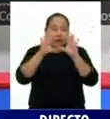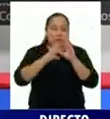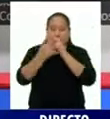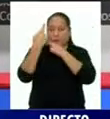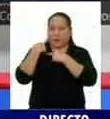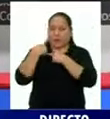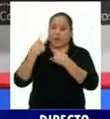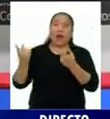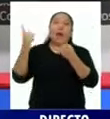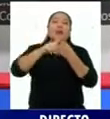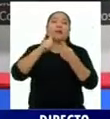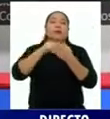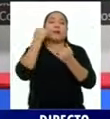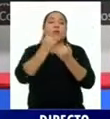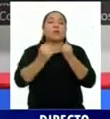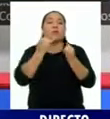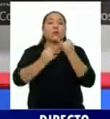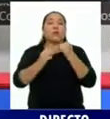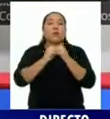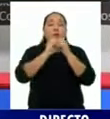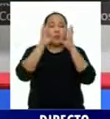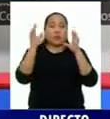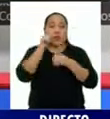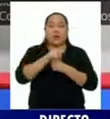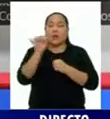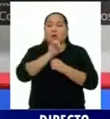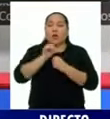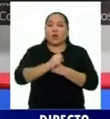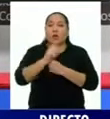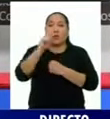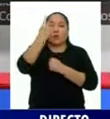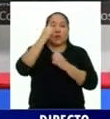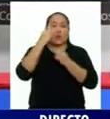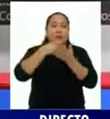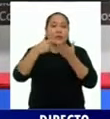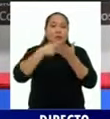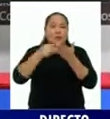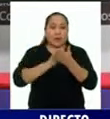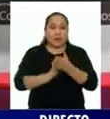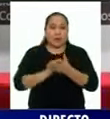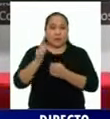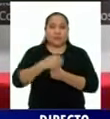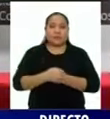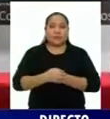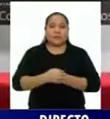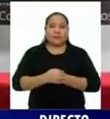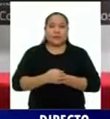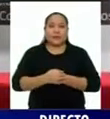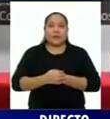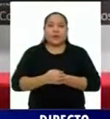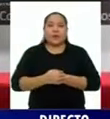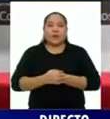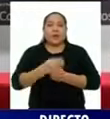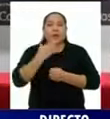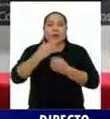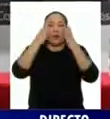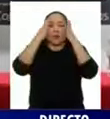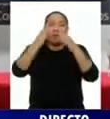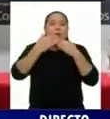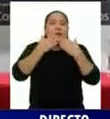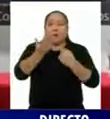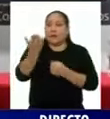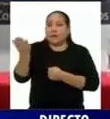día, como si fueran las primeras semanas del gobierno de transición. Muchas gracias por su atención. Muchas gracias, ministros. Entonces,